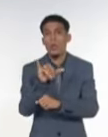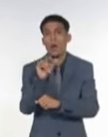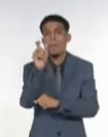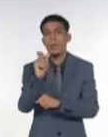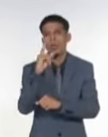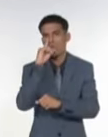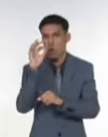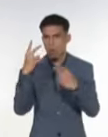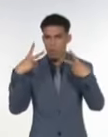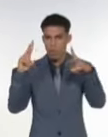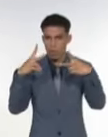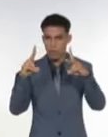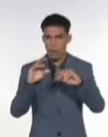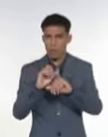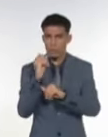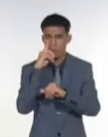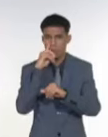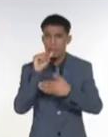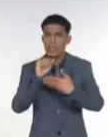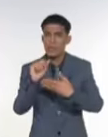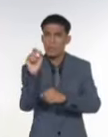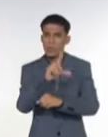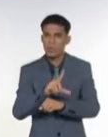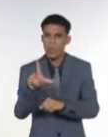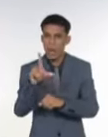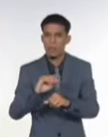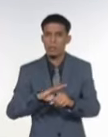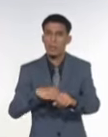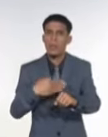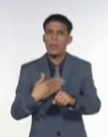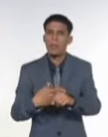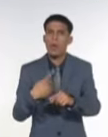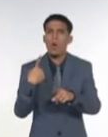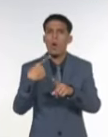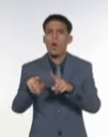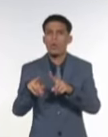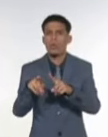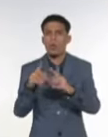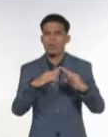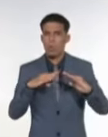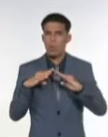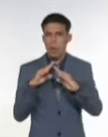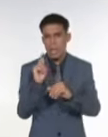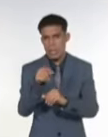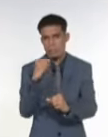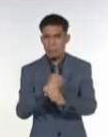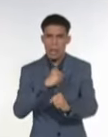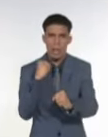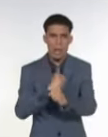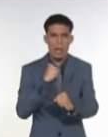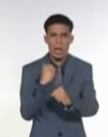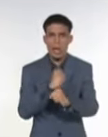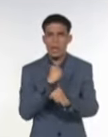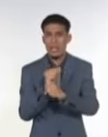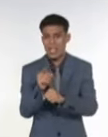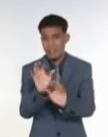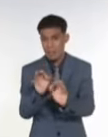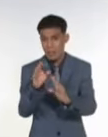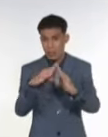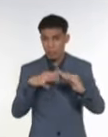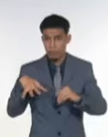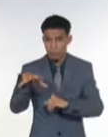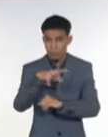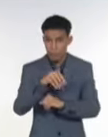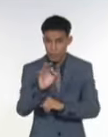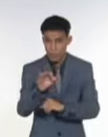en Servicio Social. Después fui a Fomento, donde vivía en aquel momento, a trabajar ahí. Y ahí un poco estaba también la génesis de